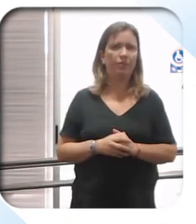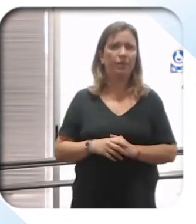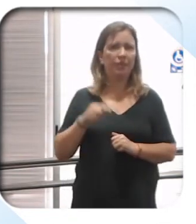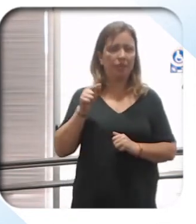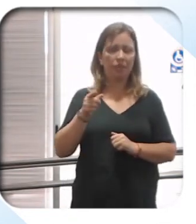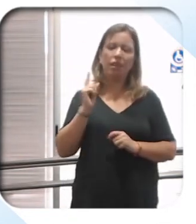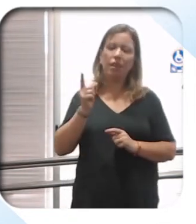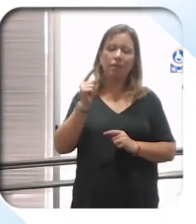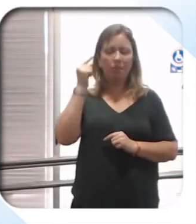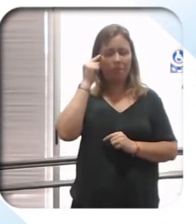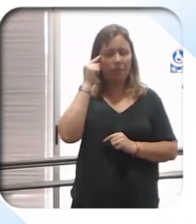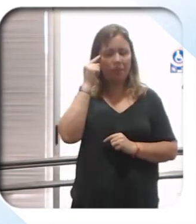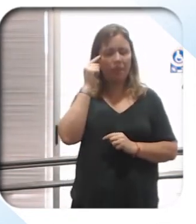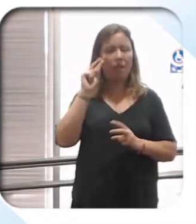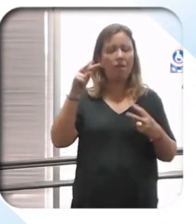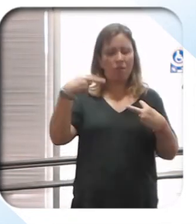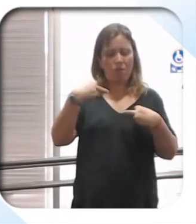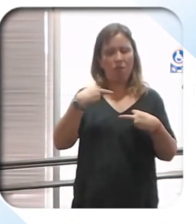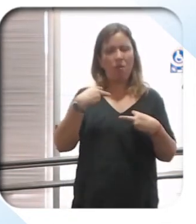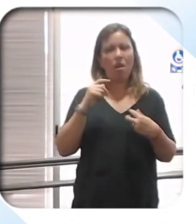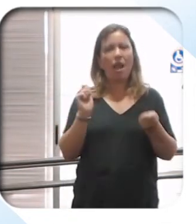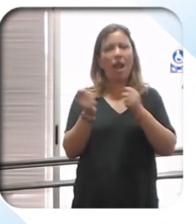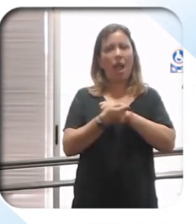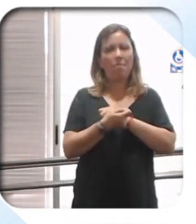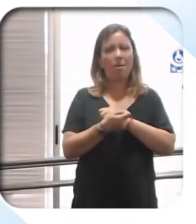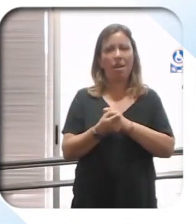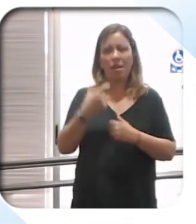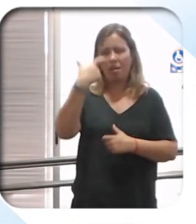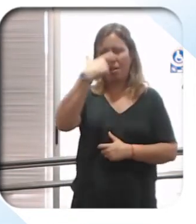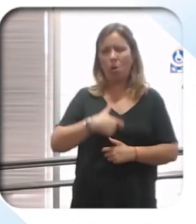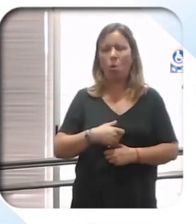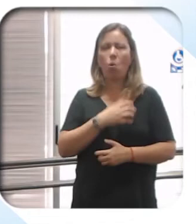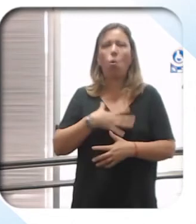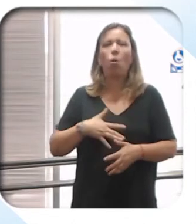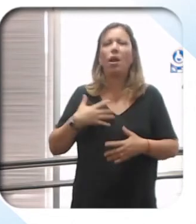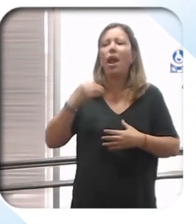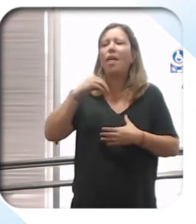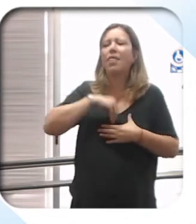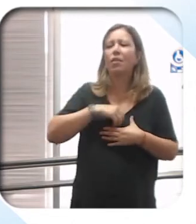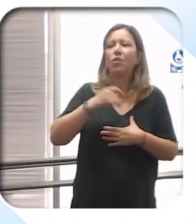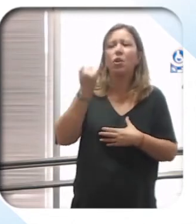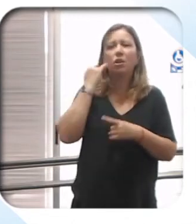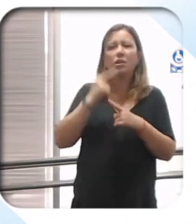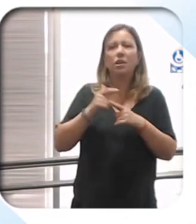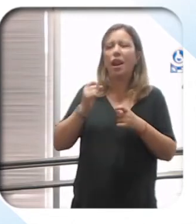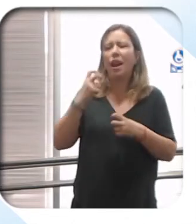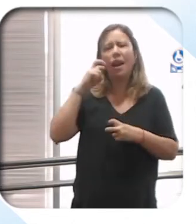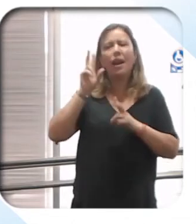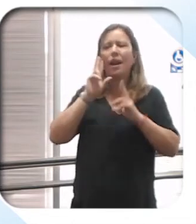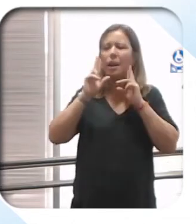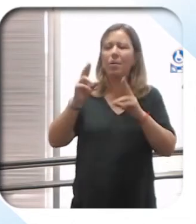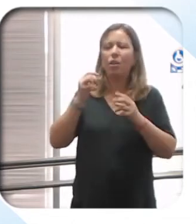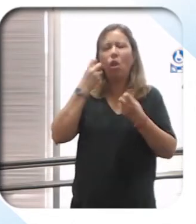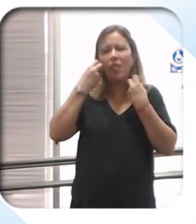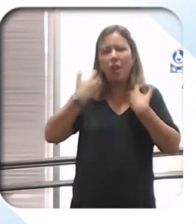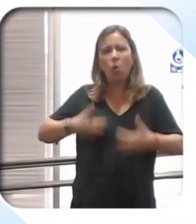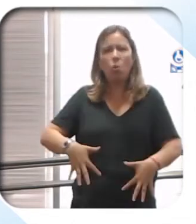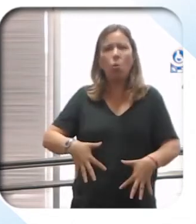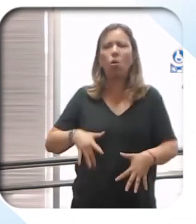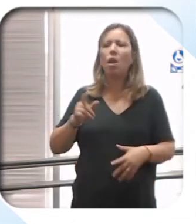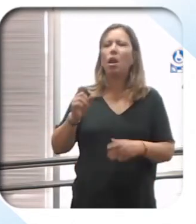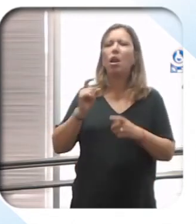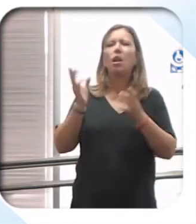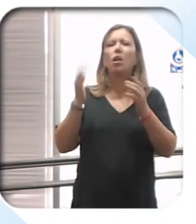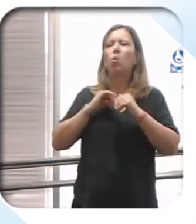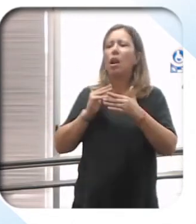Entonces hay que repensar miradas, actitudes, valorar el cuerpo, la intimidad, el respeto a la desnudez, limitar el acceso. Muchas veces